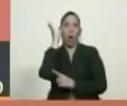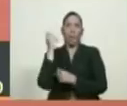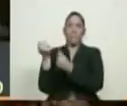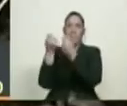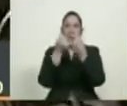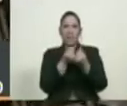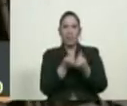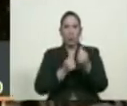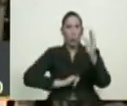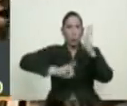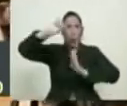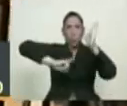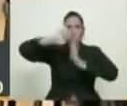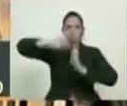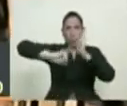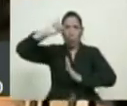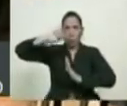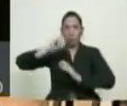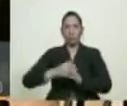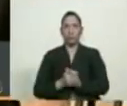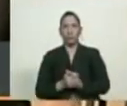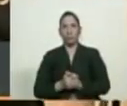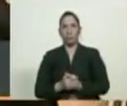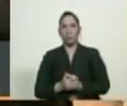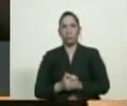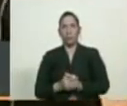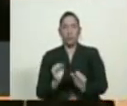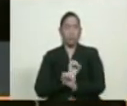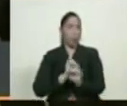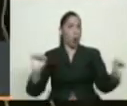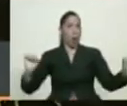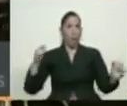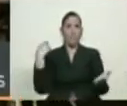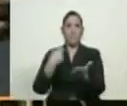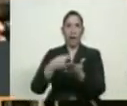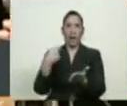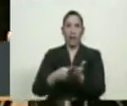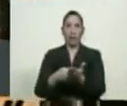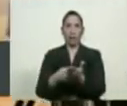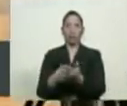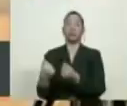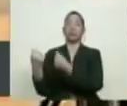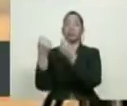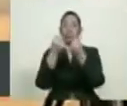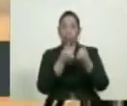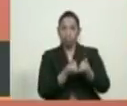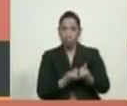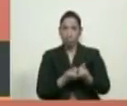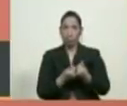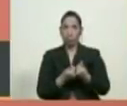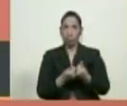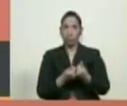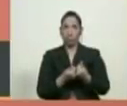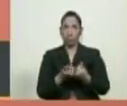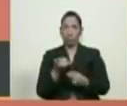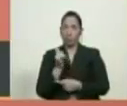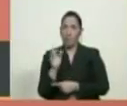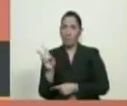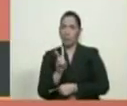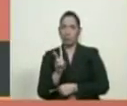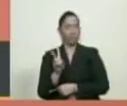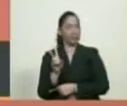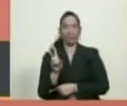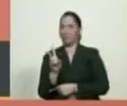de las cosas a unos niveles que fueran imposibles de cancelar con el salario establecido en Venezuela. No lo